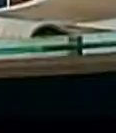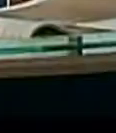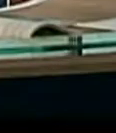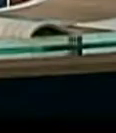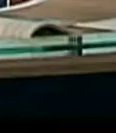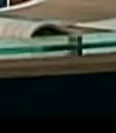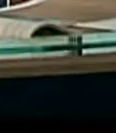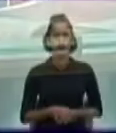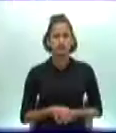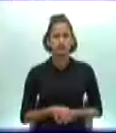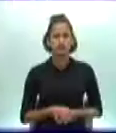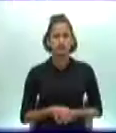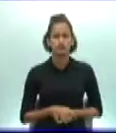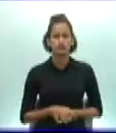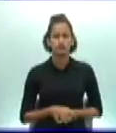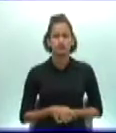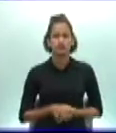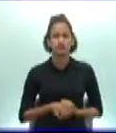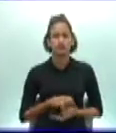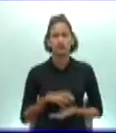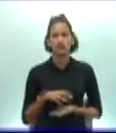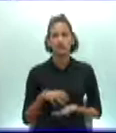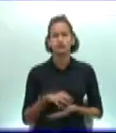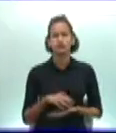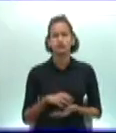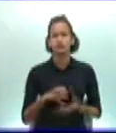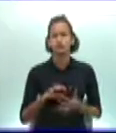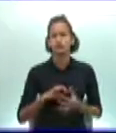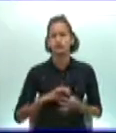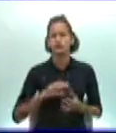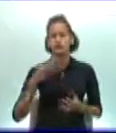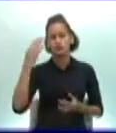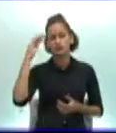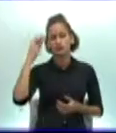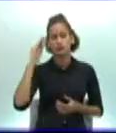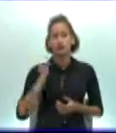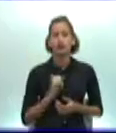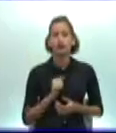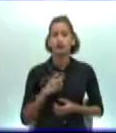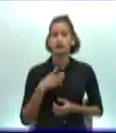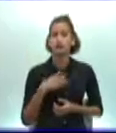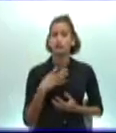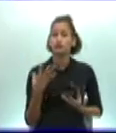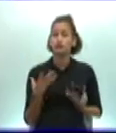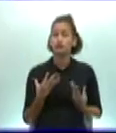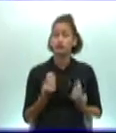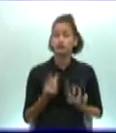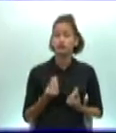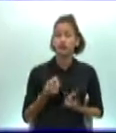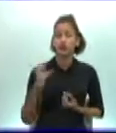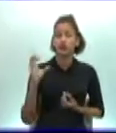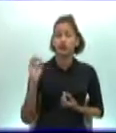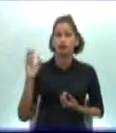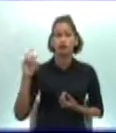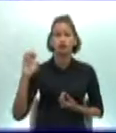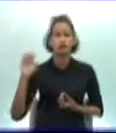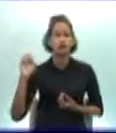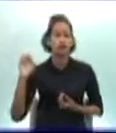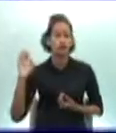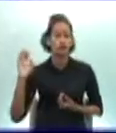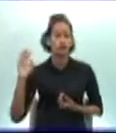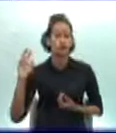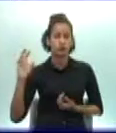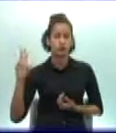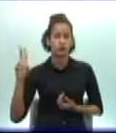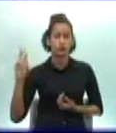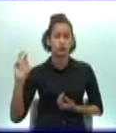La posición geográfica de Cuba ha traído muchísimas consecuencias desde el punto de vista físico, geográfico y también